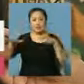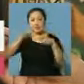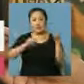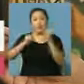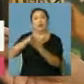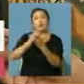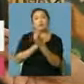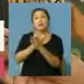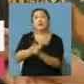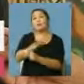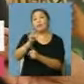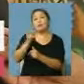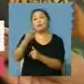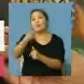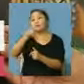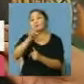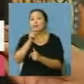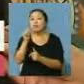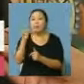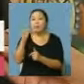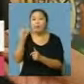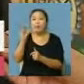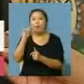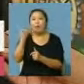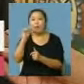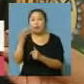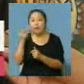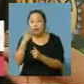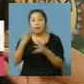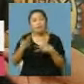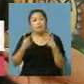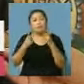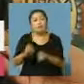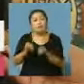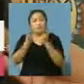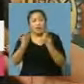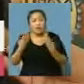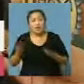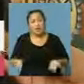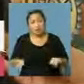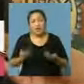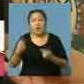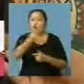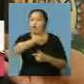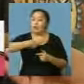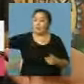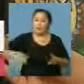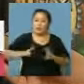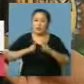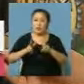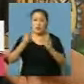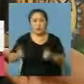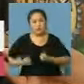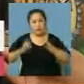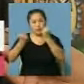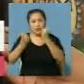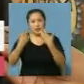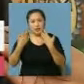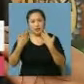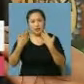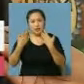región. Por eso hemos visto necesario y también por una definición de nuestro gobernador, la de fortalecer